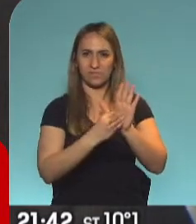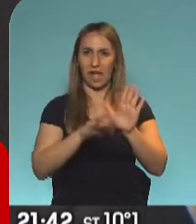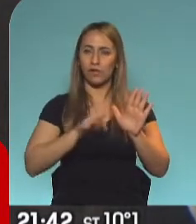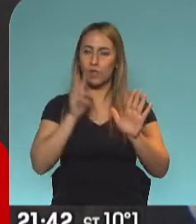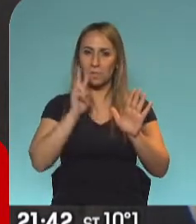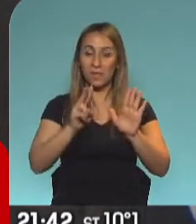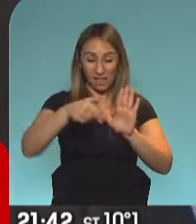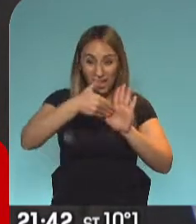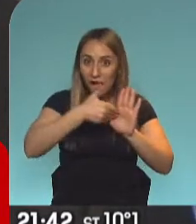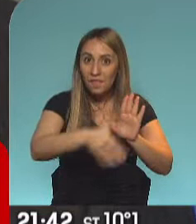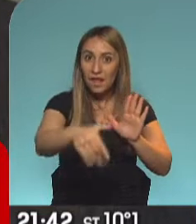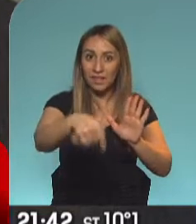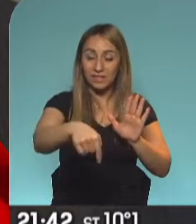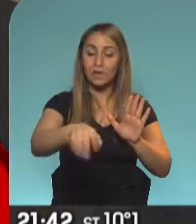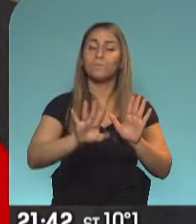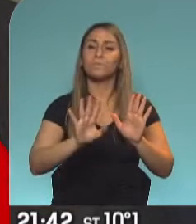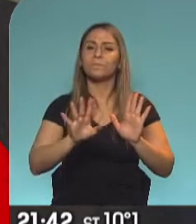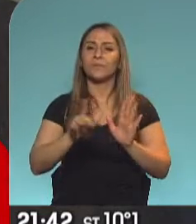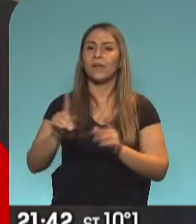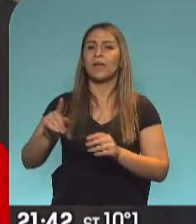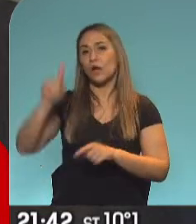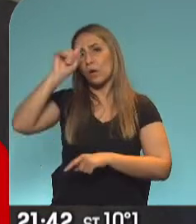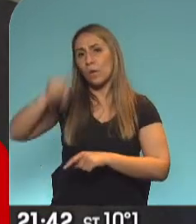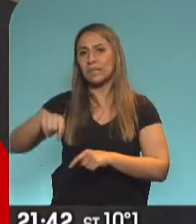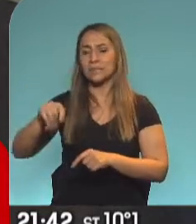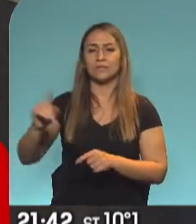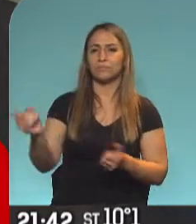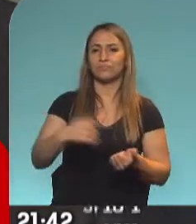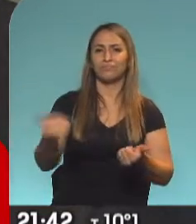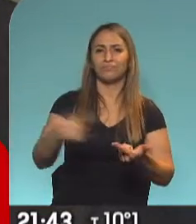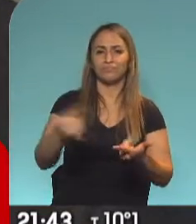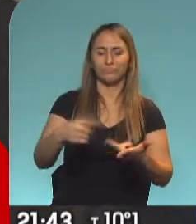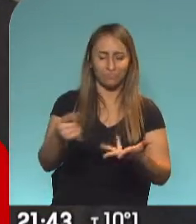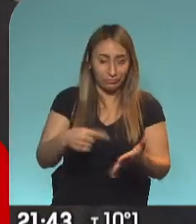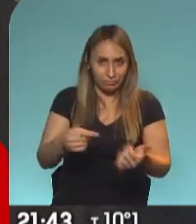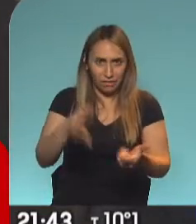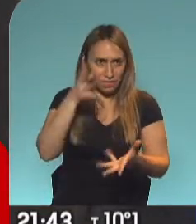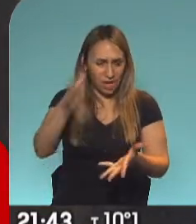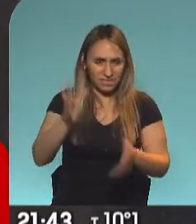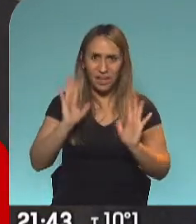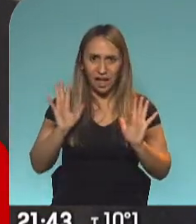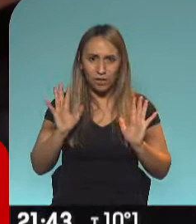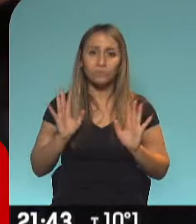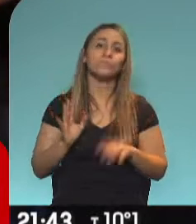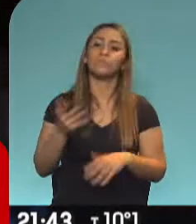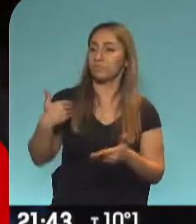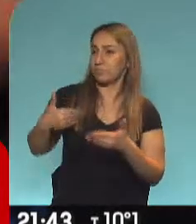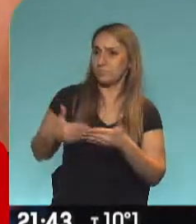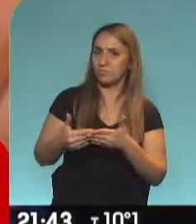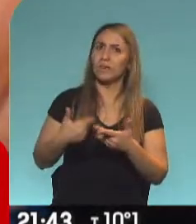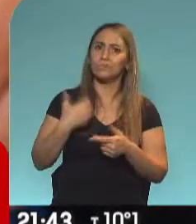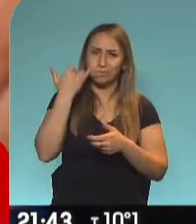Desde ahí para acá, los traslados empezaron a convertirse en algo que ya era excesivo. El último tiempo, reitero lo que he dicho en